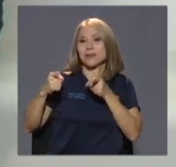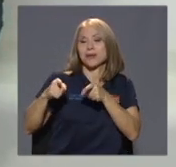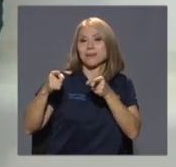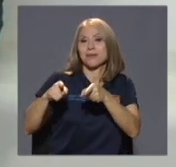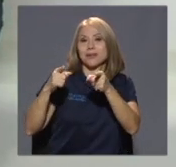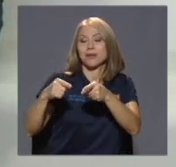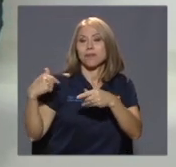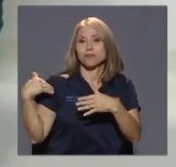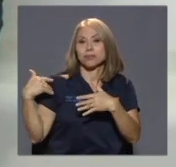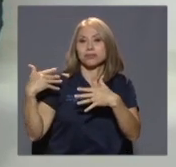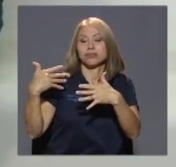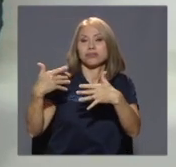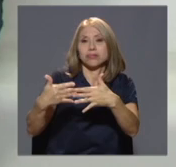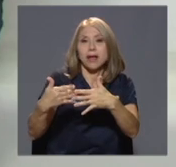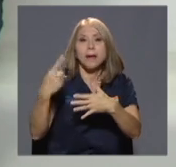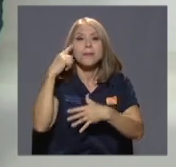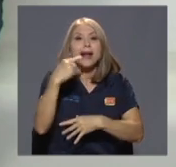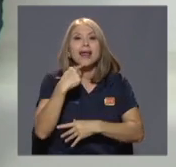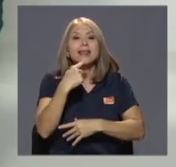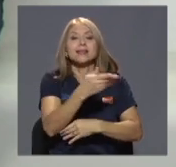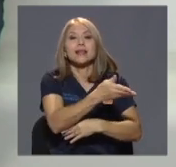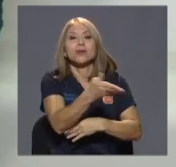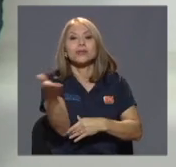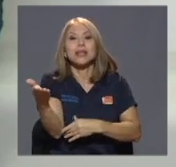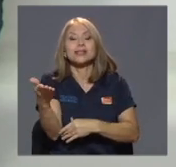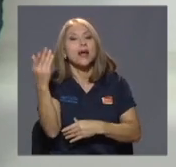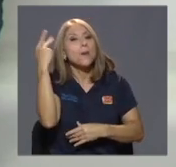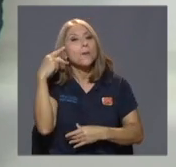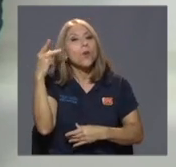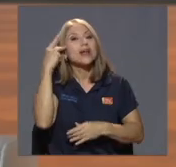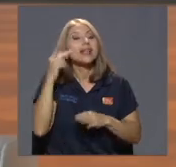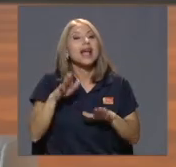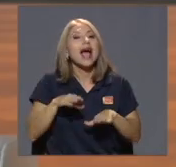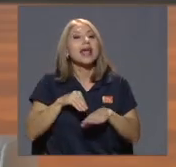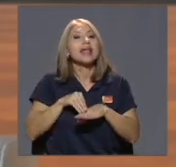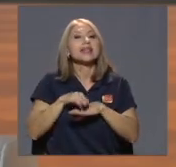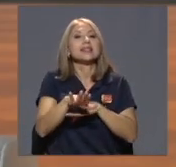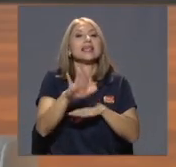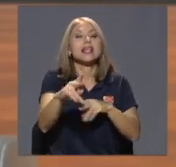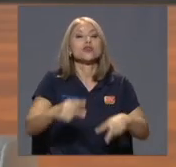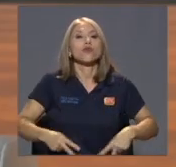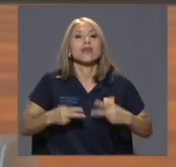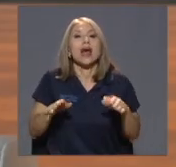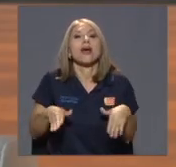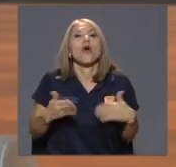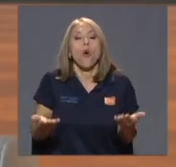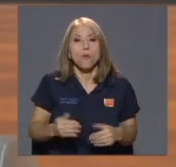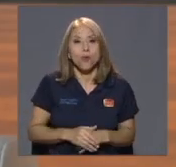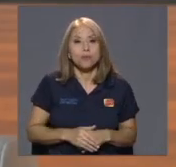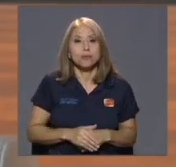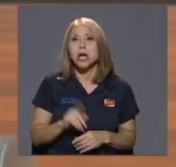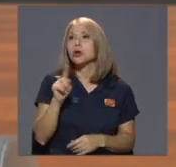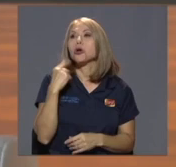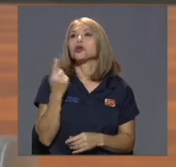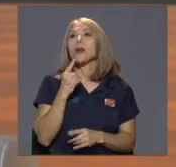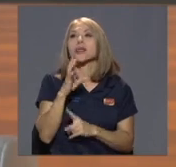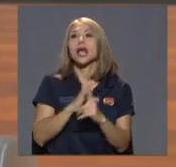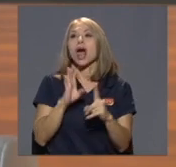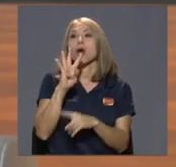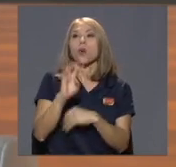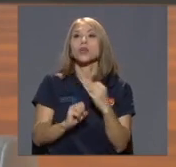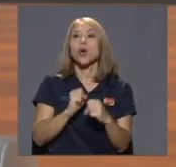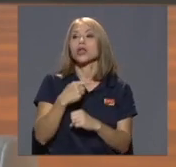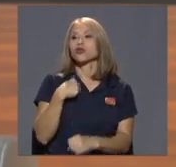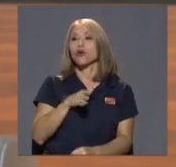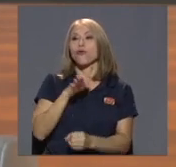decirle un poco a la ciudadanía cómo la política incide en su vida. Entiendo. Y que no cada 4 años simplemente yo voy y pongo, ¿verdad?,